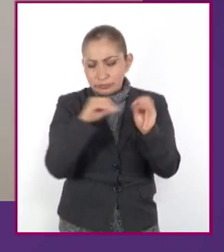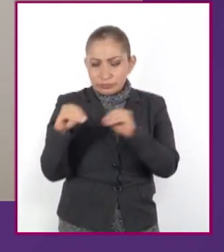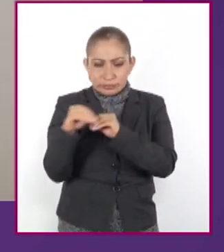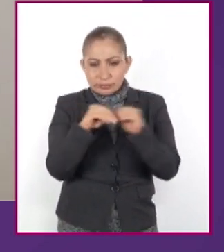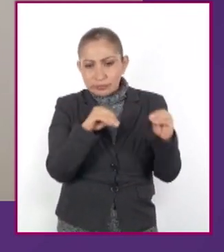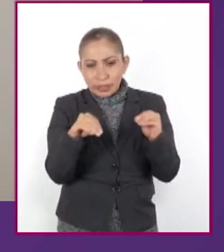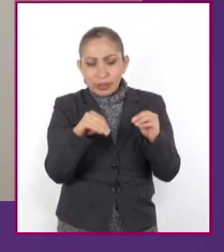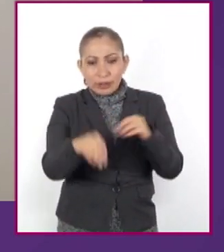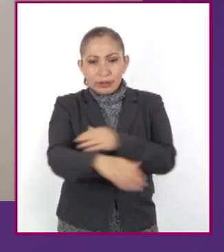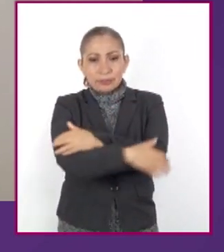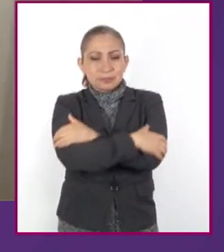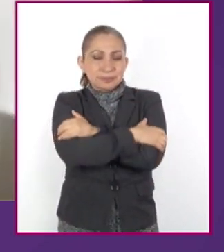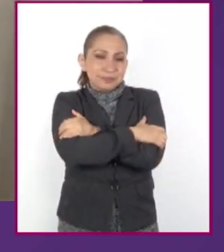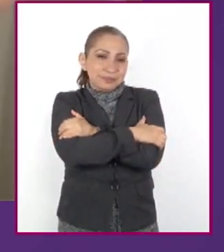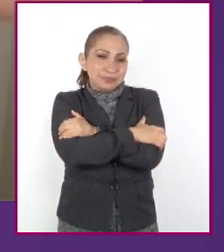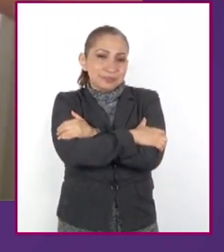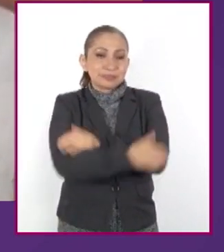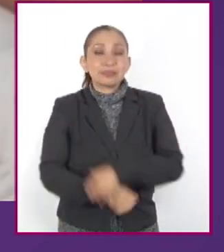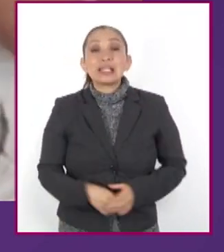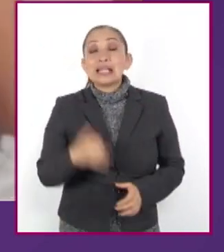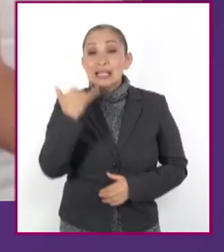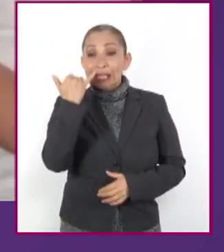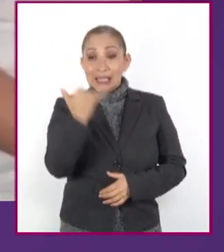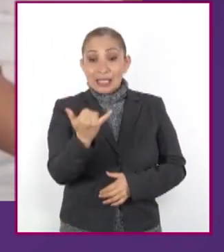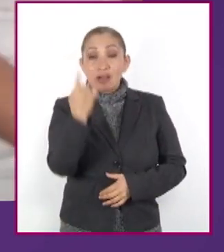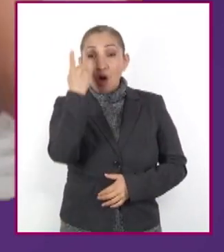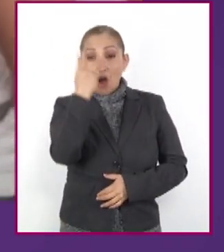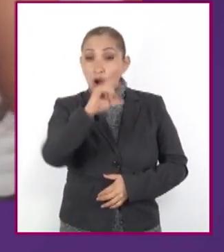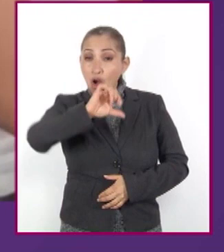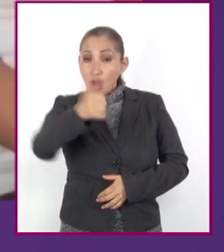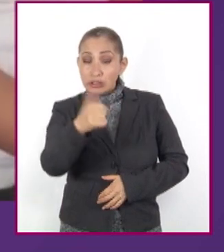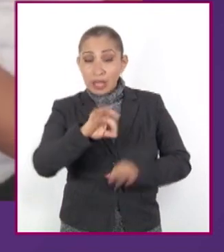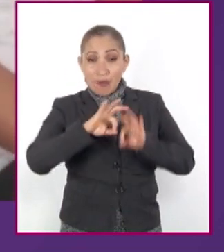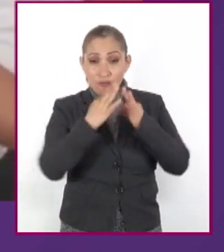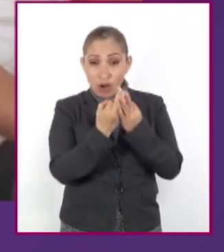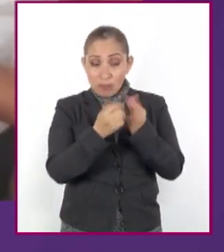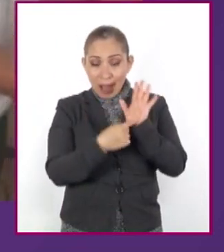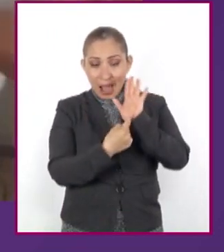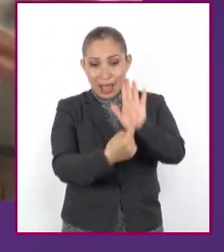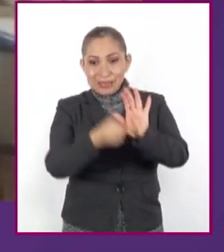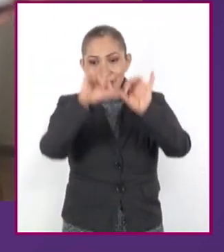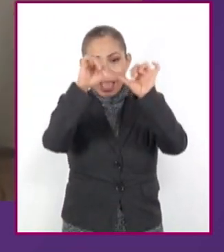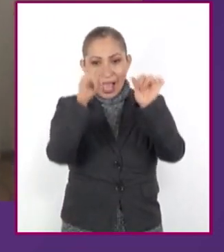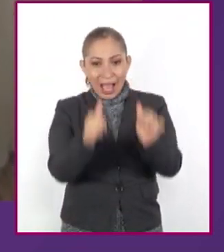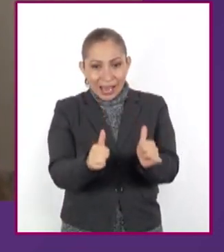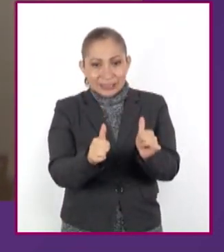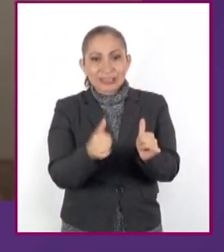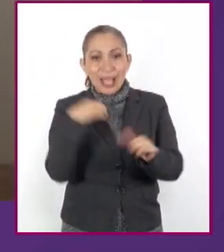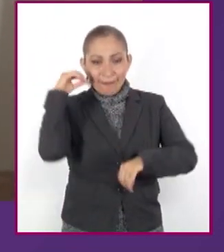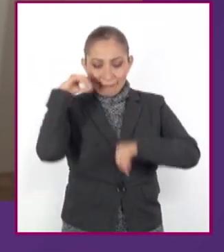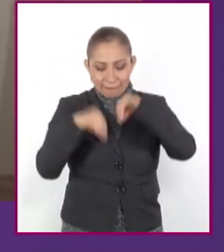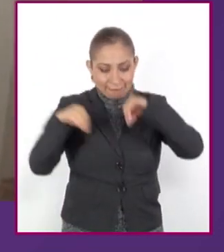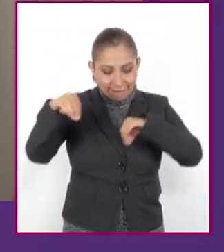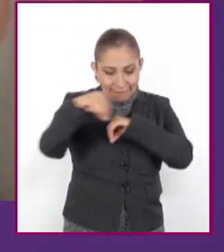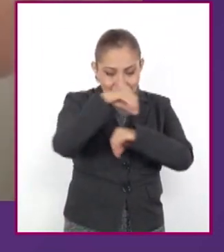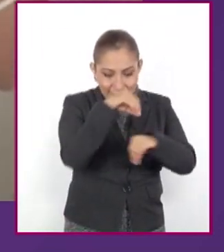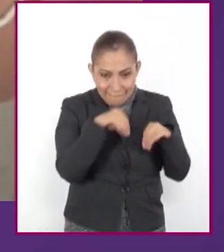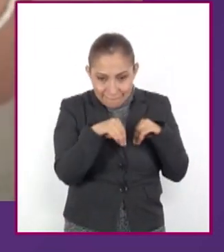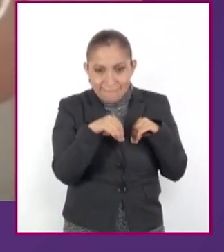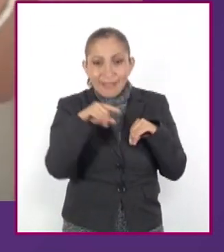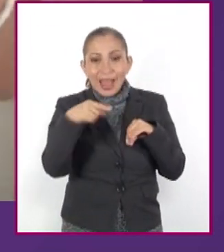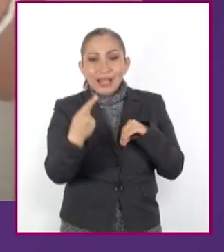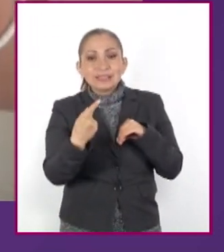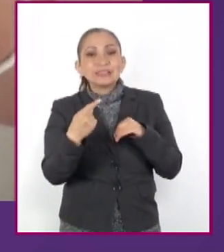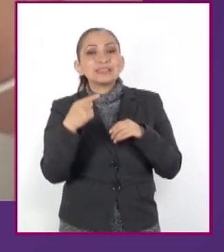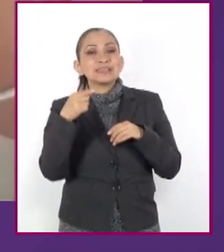movimientos abrazándome? Y una representación artística o instalación artística es